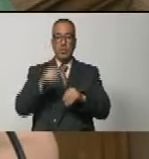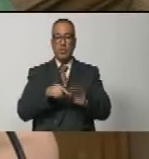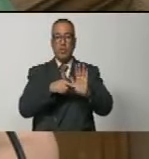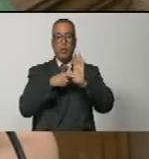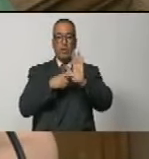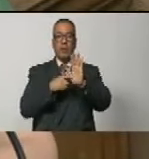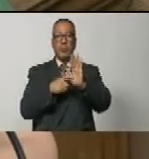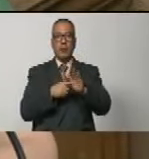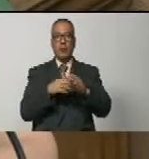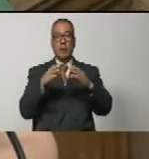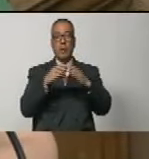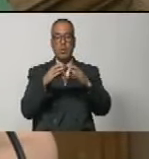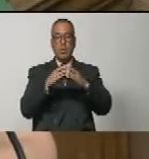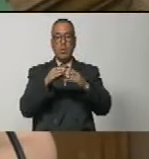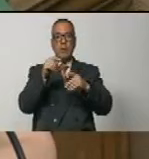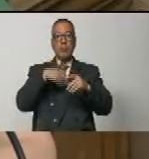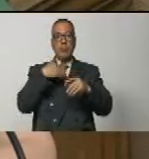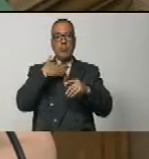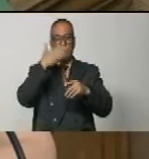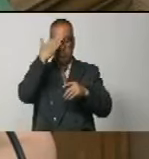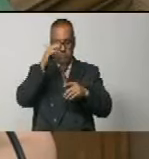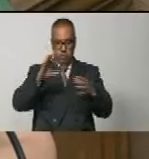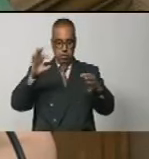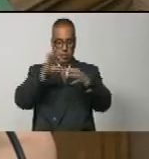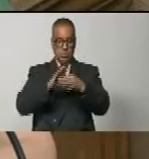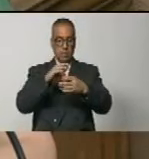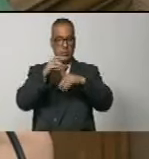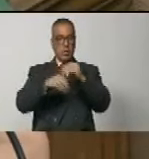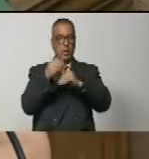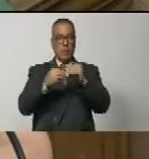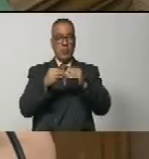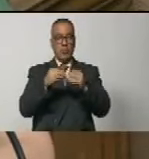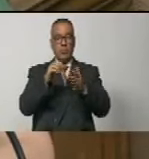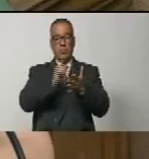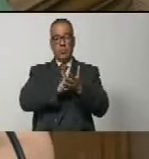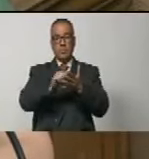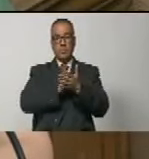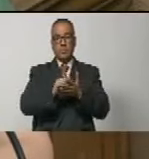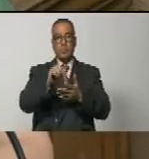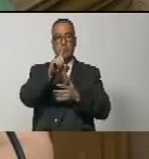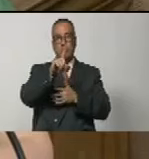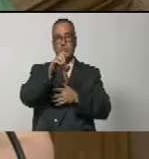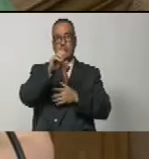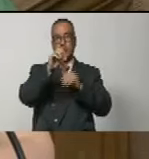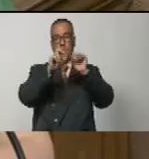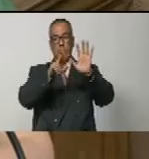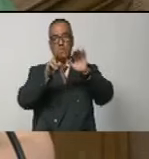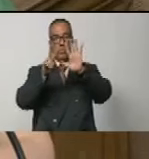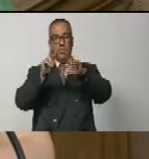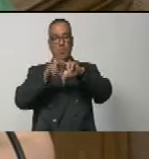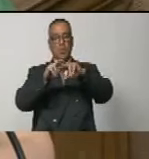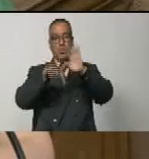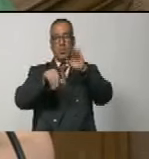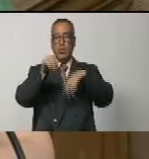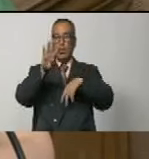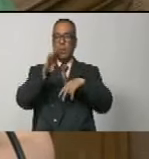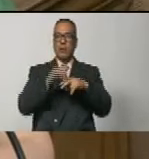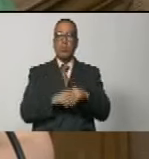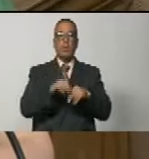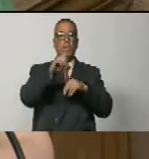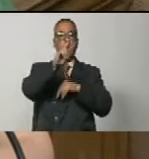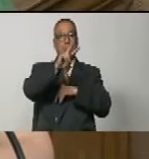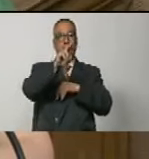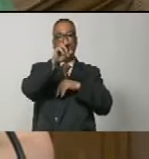Venezuela ante los Emiratos Árabes Unidos. De acuerdo a lo consagrado en los artículos 187, numeral 14,